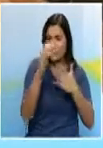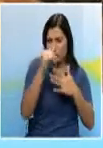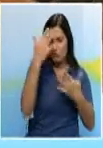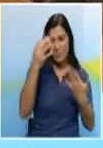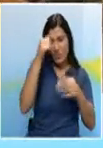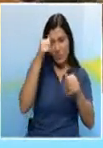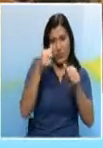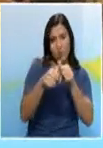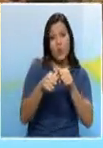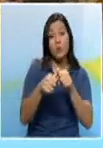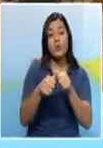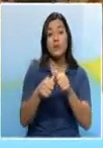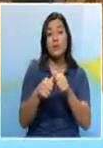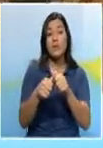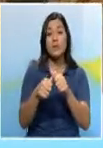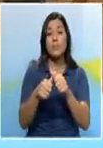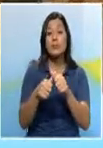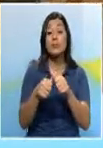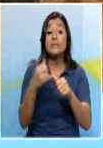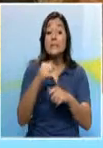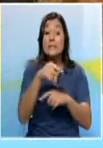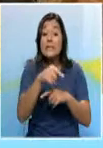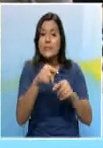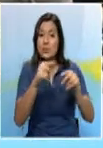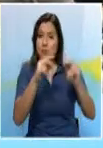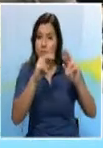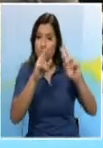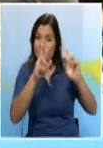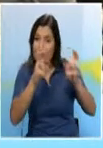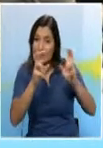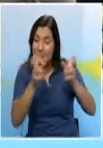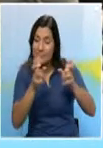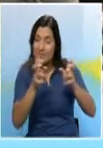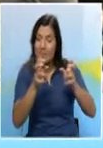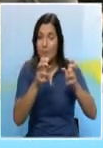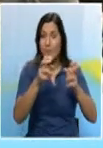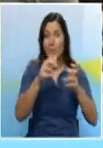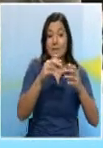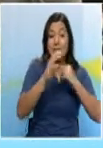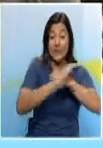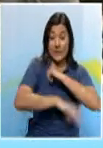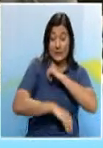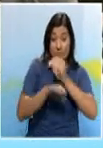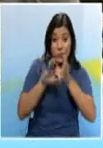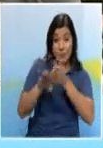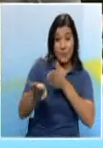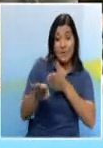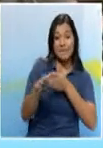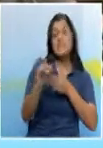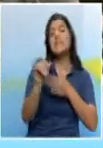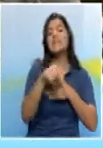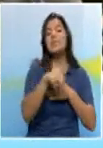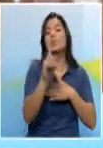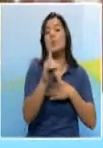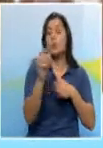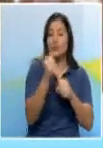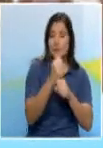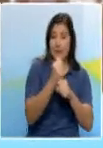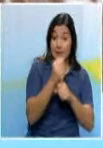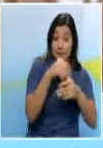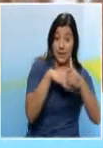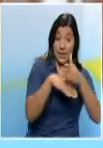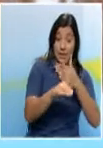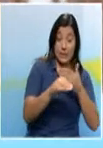recordemos, es en cuanto a si estos asuntos de los embargos se van a dilucidar en sede administrativa, que es lo que ellos